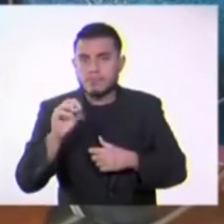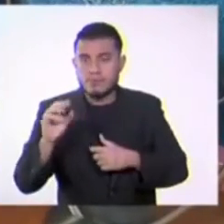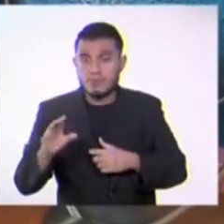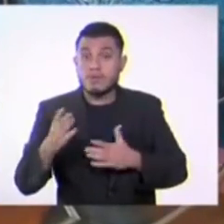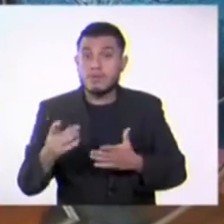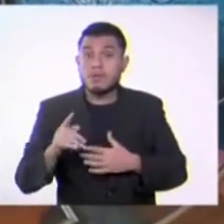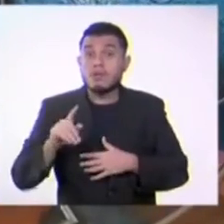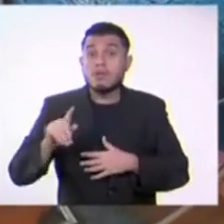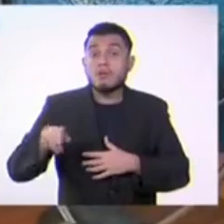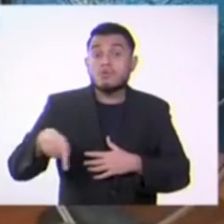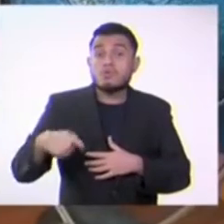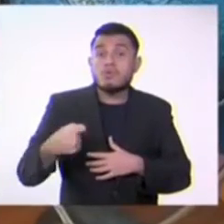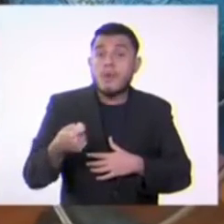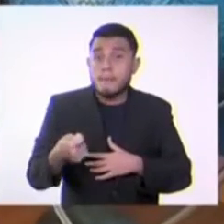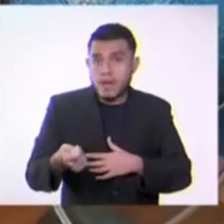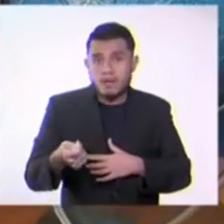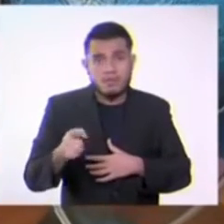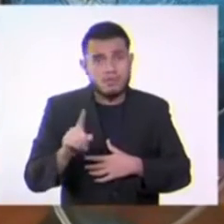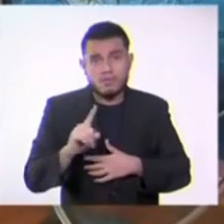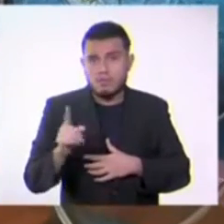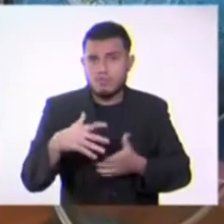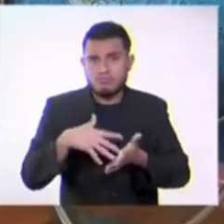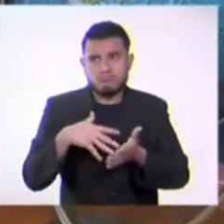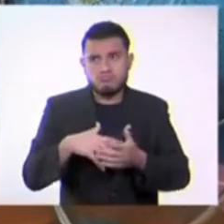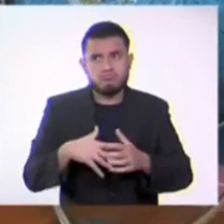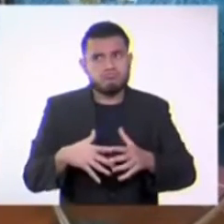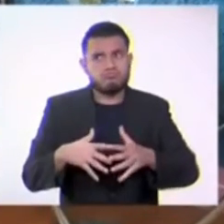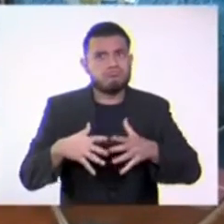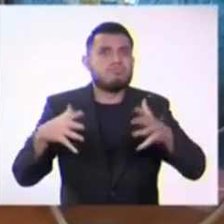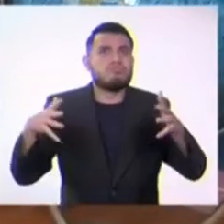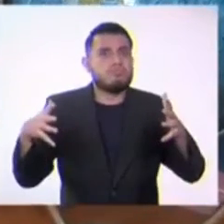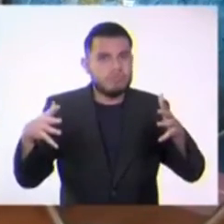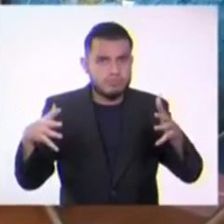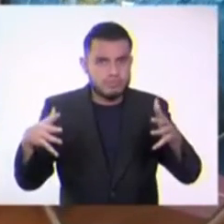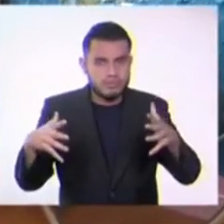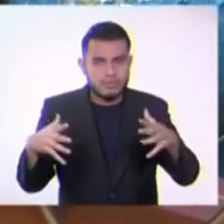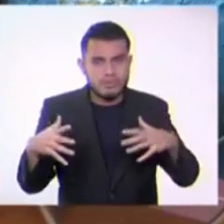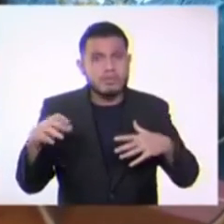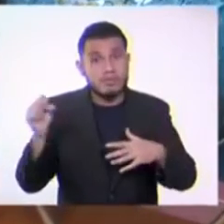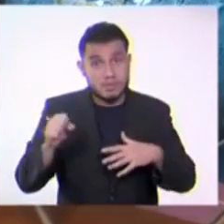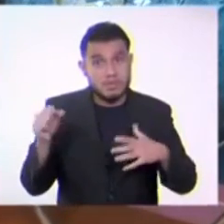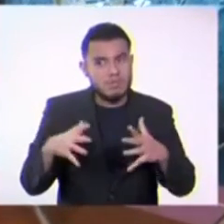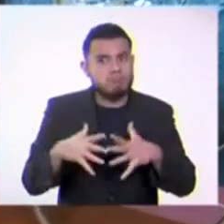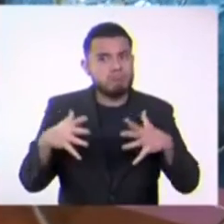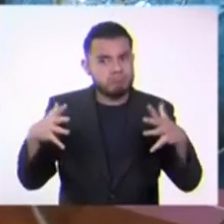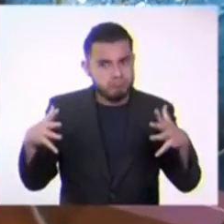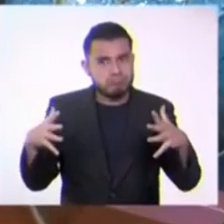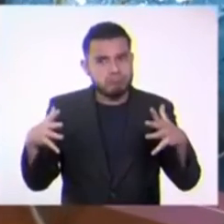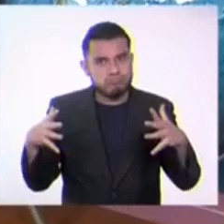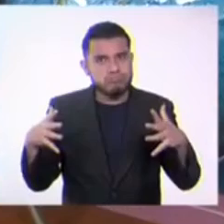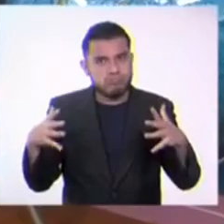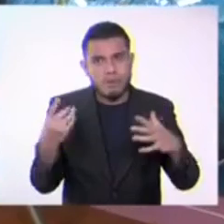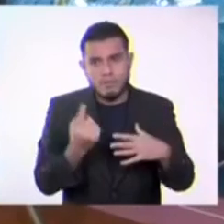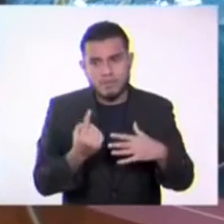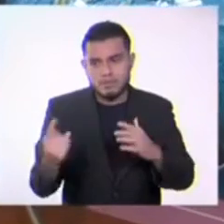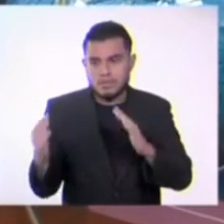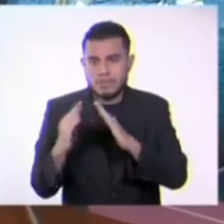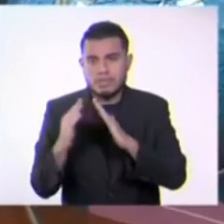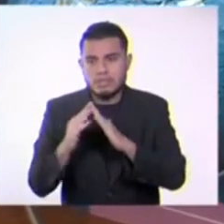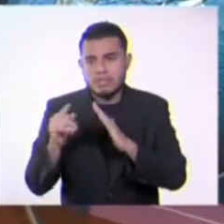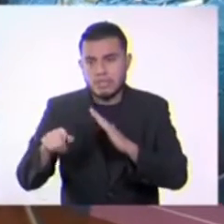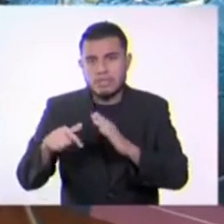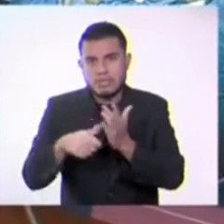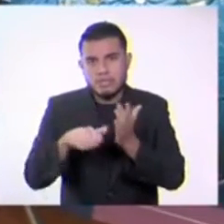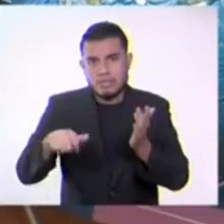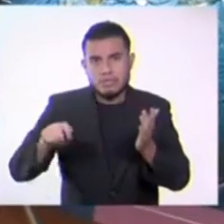La población no era así como no teníamos una sobrepoblación, pero sí teníamos teníamos un